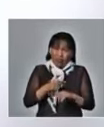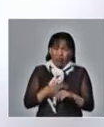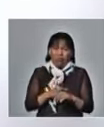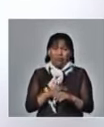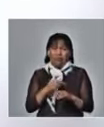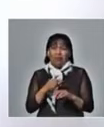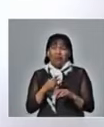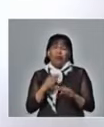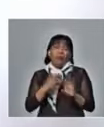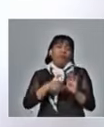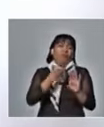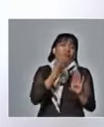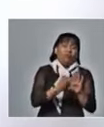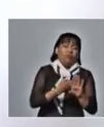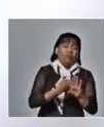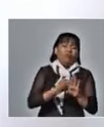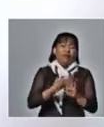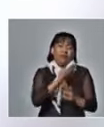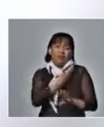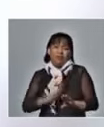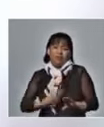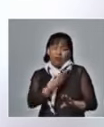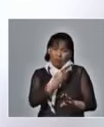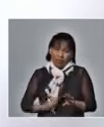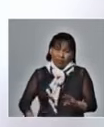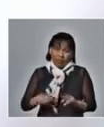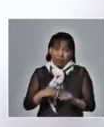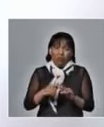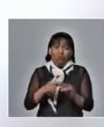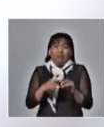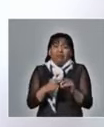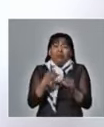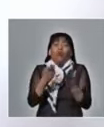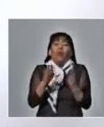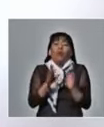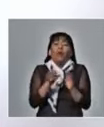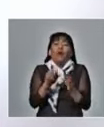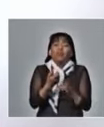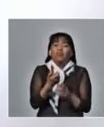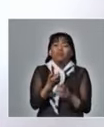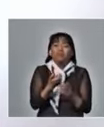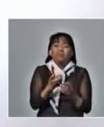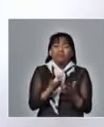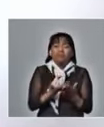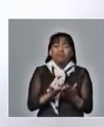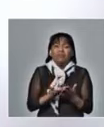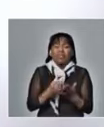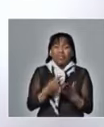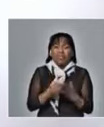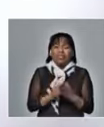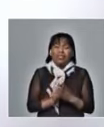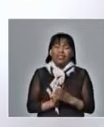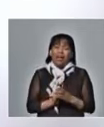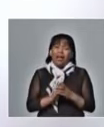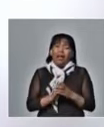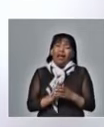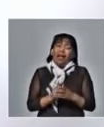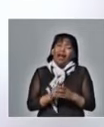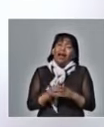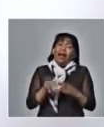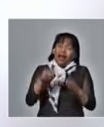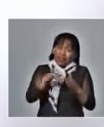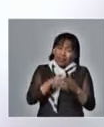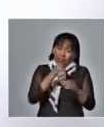presidentes municipales, cometerlos a la cárcel con sus cuentas públicas. Y el Instituto de Acceso a la Información Pública del Estado, que